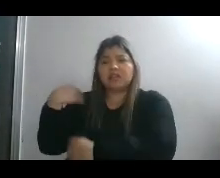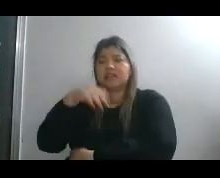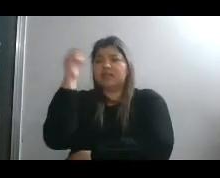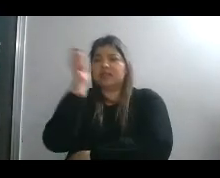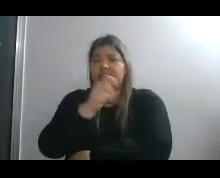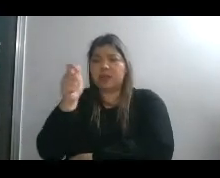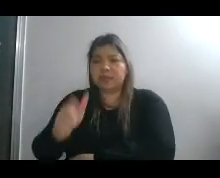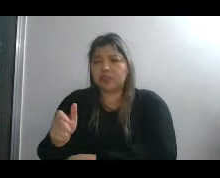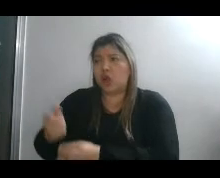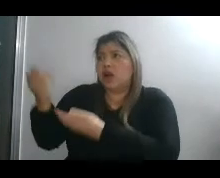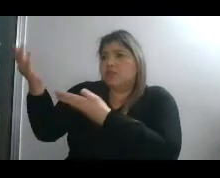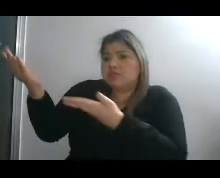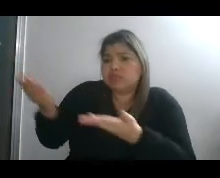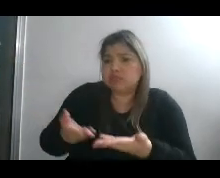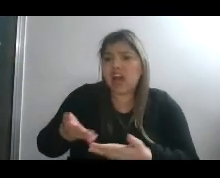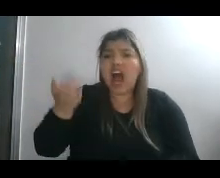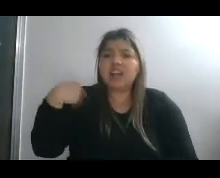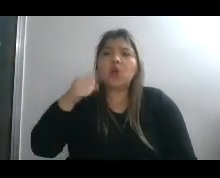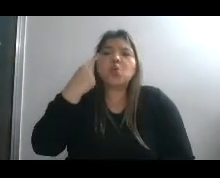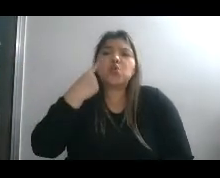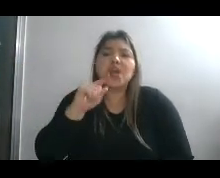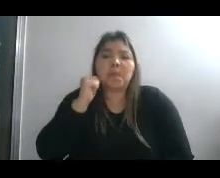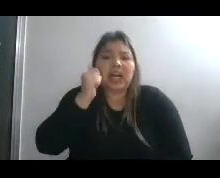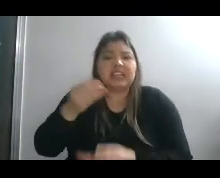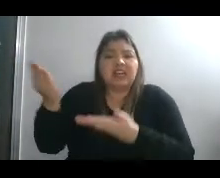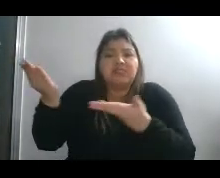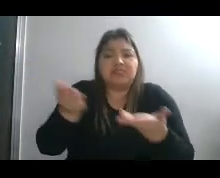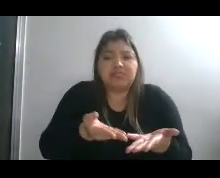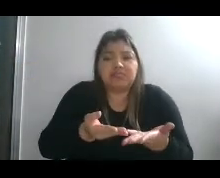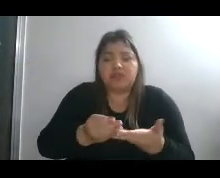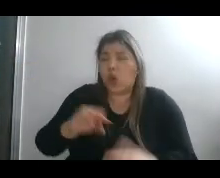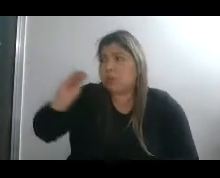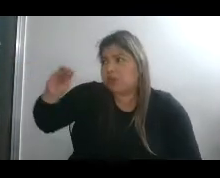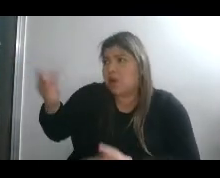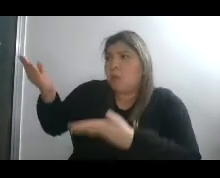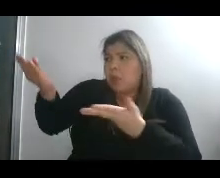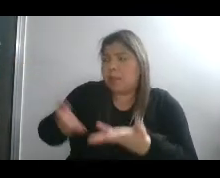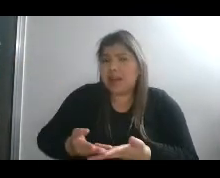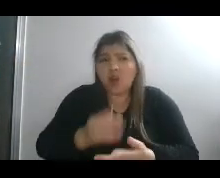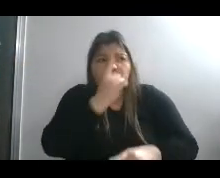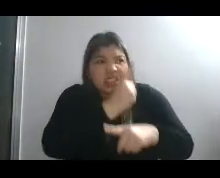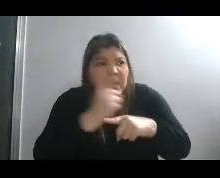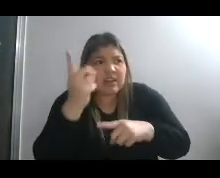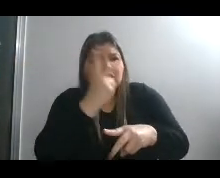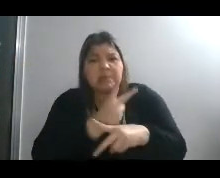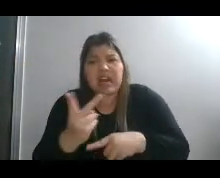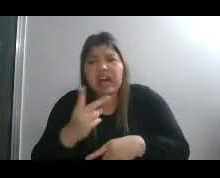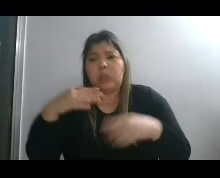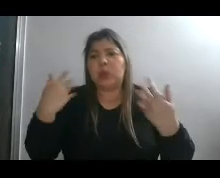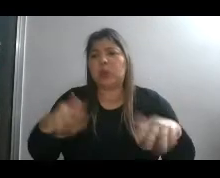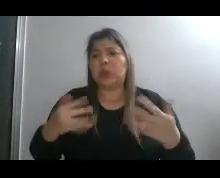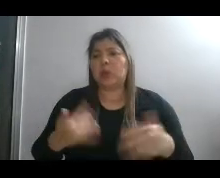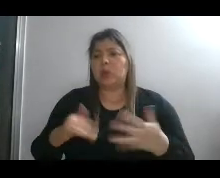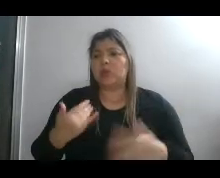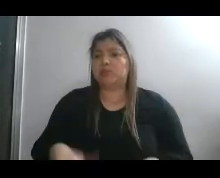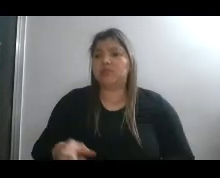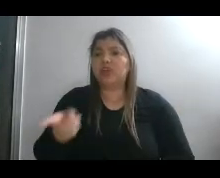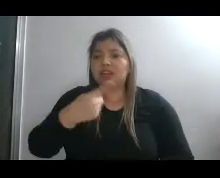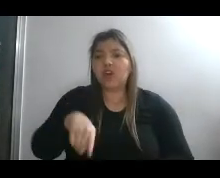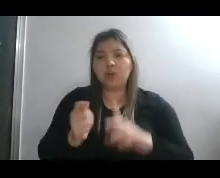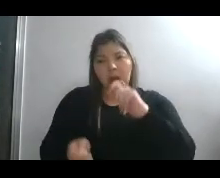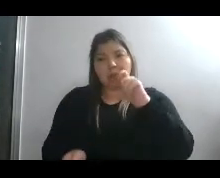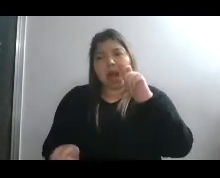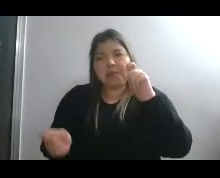personal en un pedido de un día para otro me está hablando de que necesita una semana o 2 semanas. Entonces miren cómo estas medidas pueden